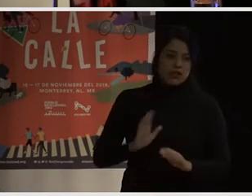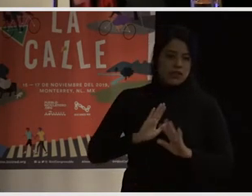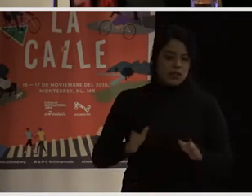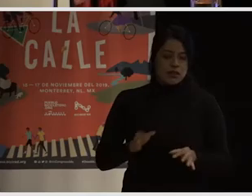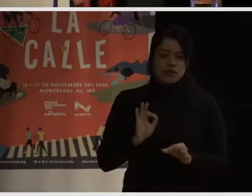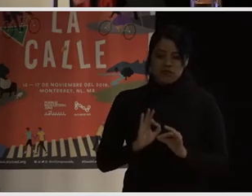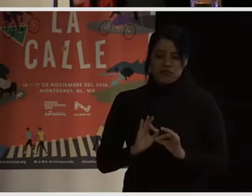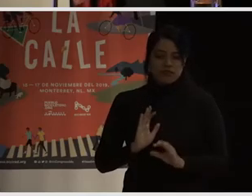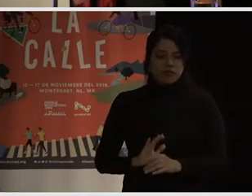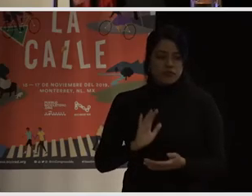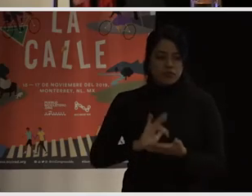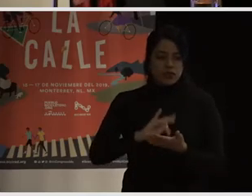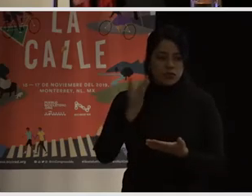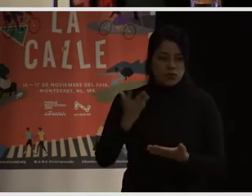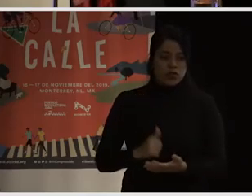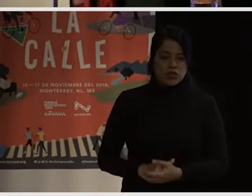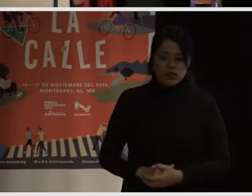bien